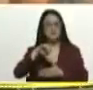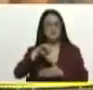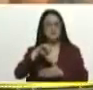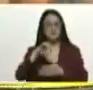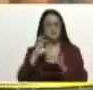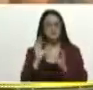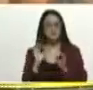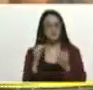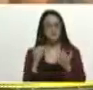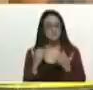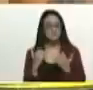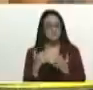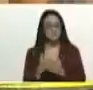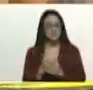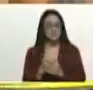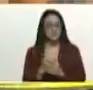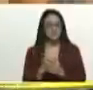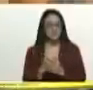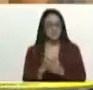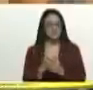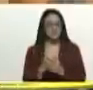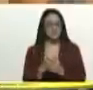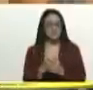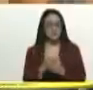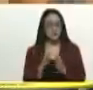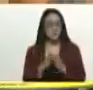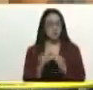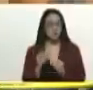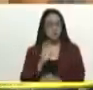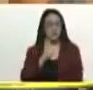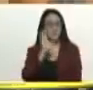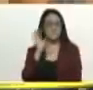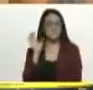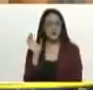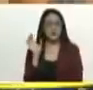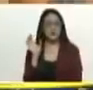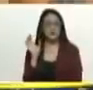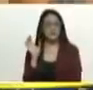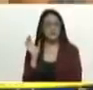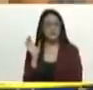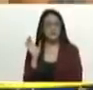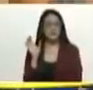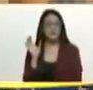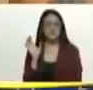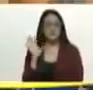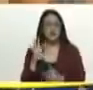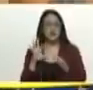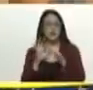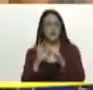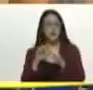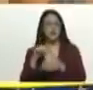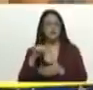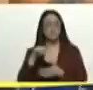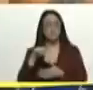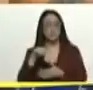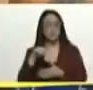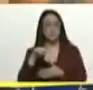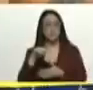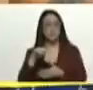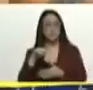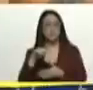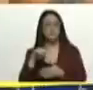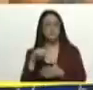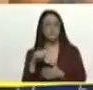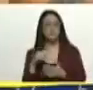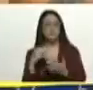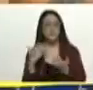instancia que fue votada unánimemente por todos los países de UNASUR y que hay